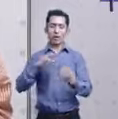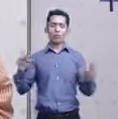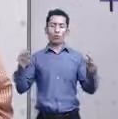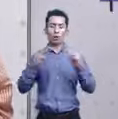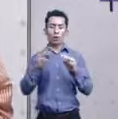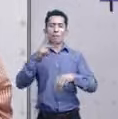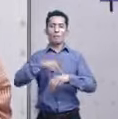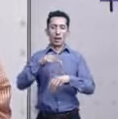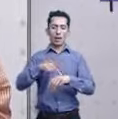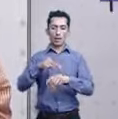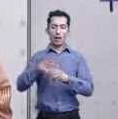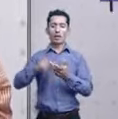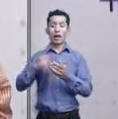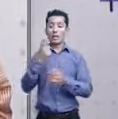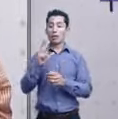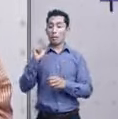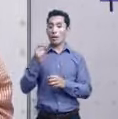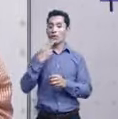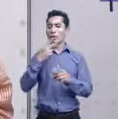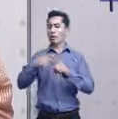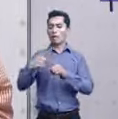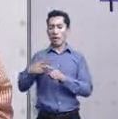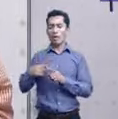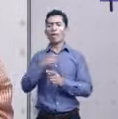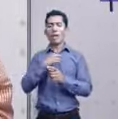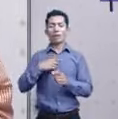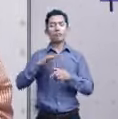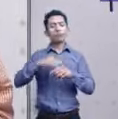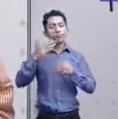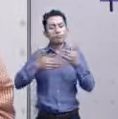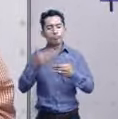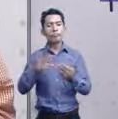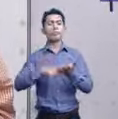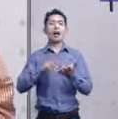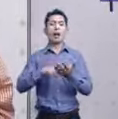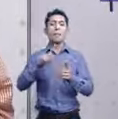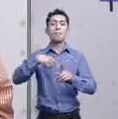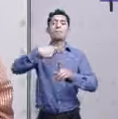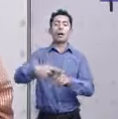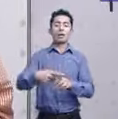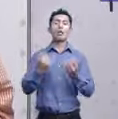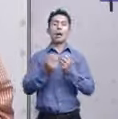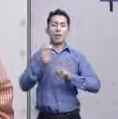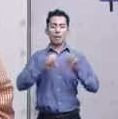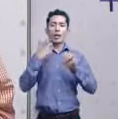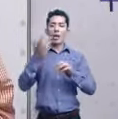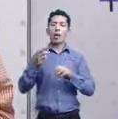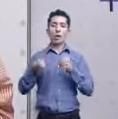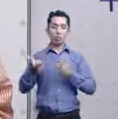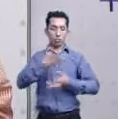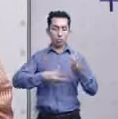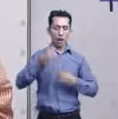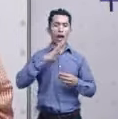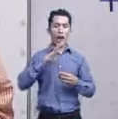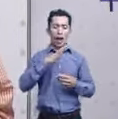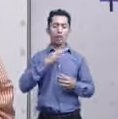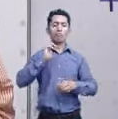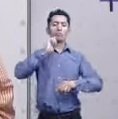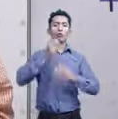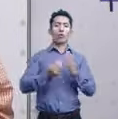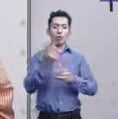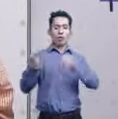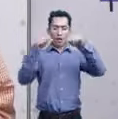las piedras calizas que tienen 120 usos, darles seguimiento y darles ese valor agregado. Hoy hay empresas que quieren venir a invertir y a instalarse porque,